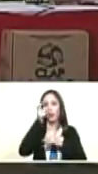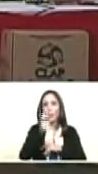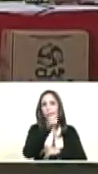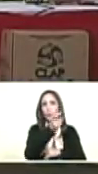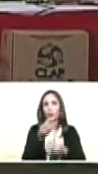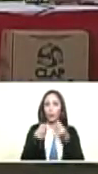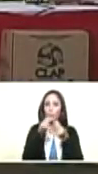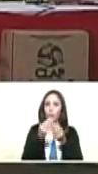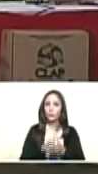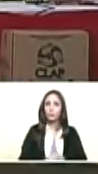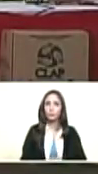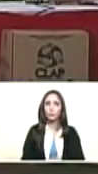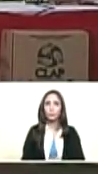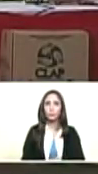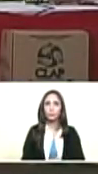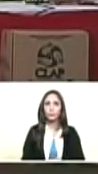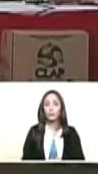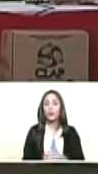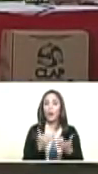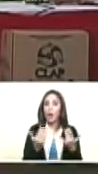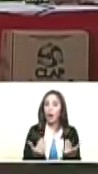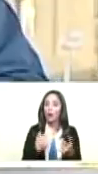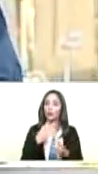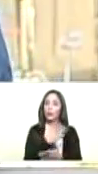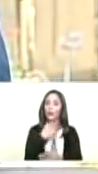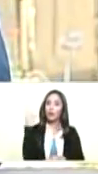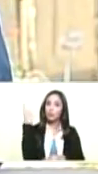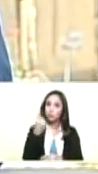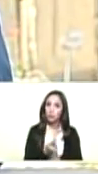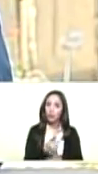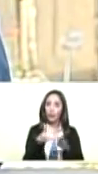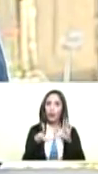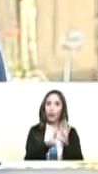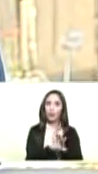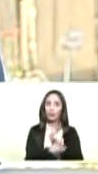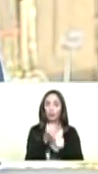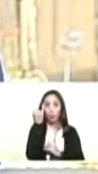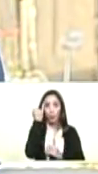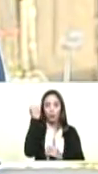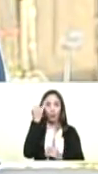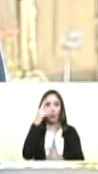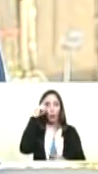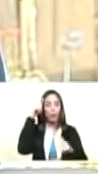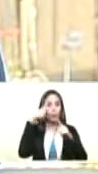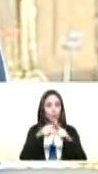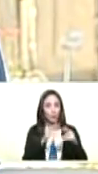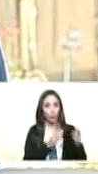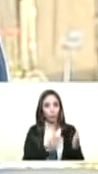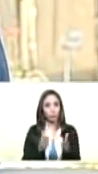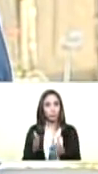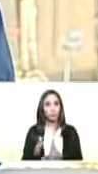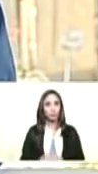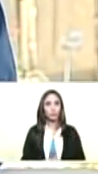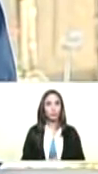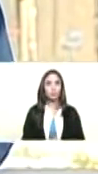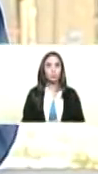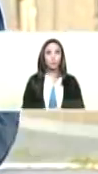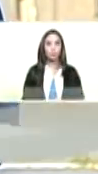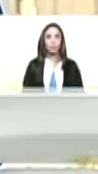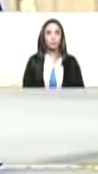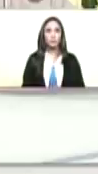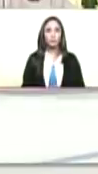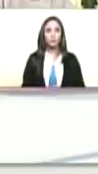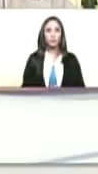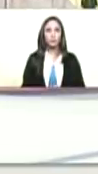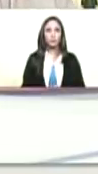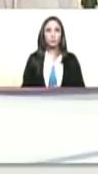Ahora hay que ir a su aplicación. Parte de los planes, compañero secretario general, Freddy Bernal, ministro,